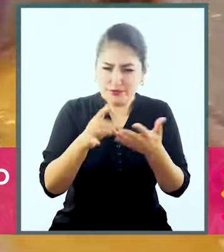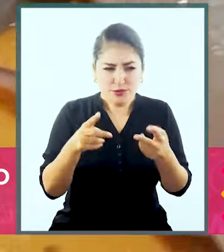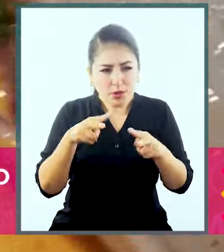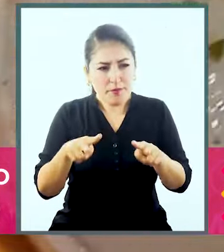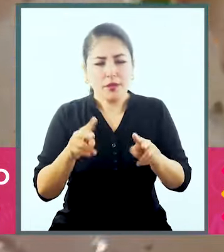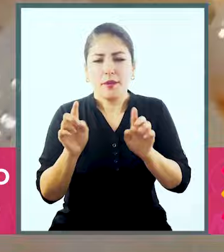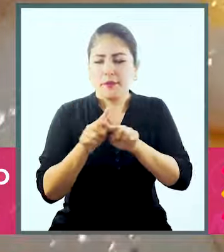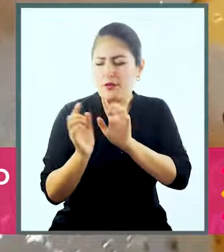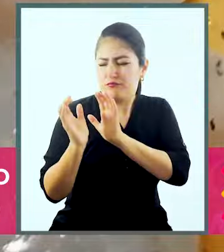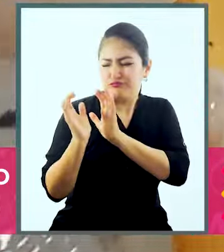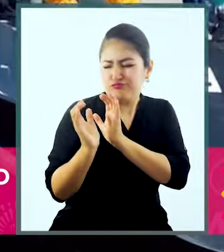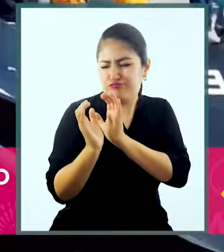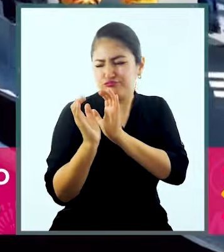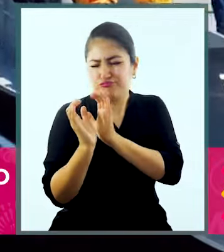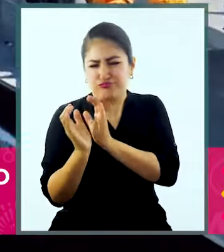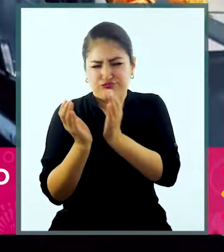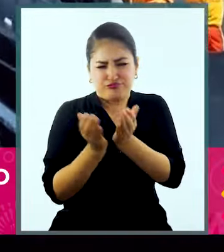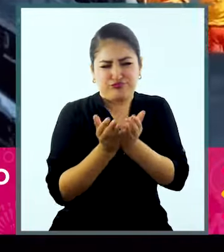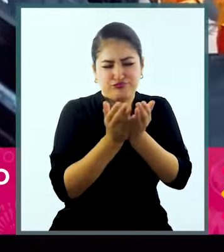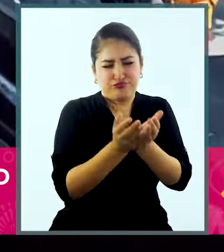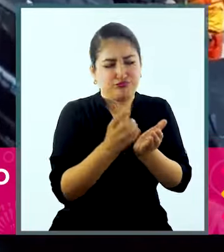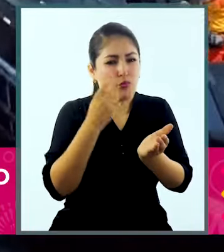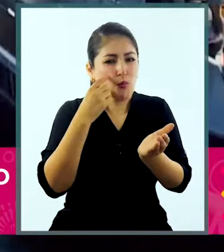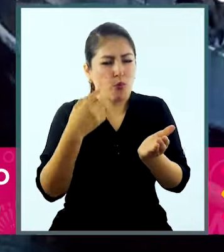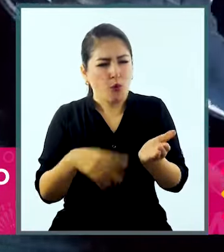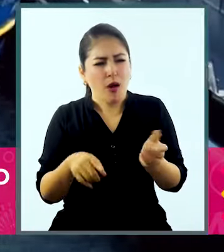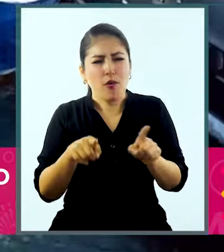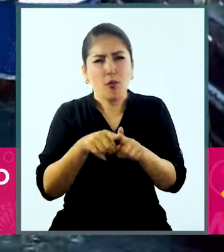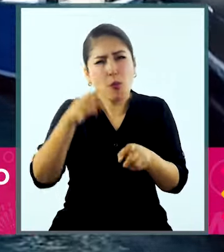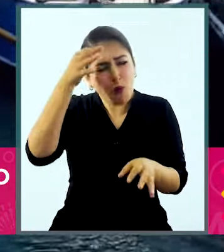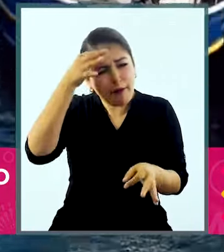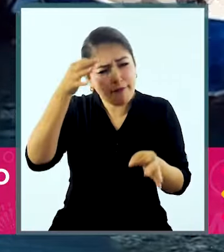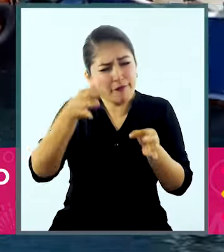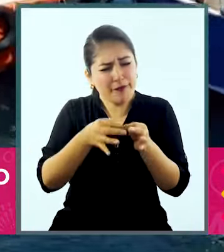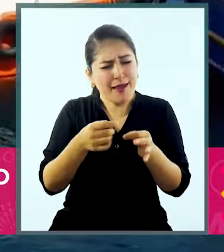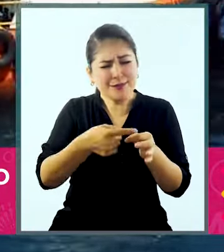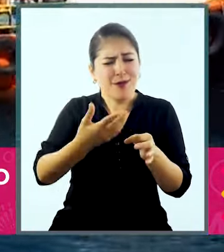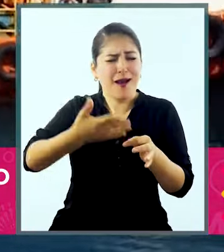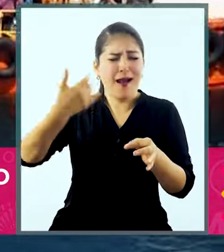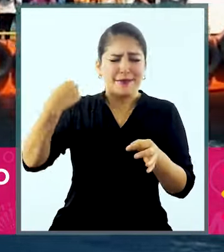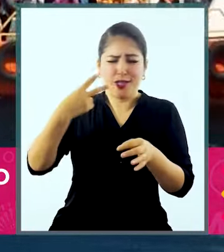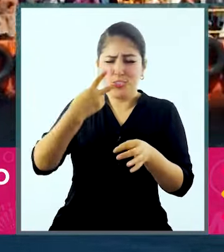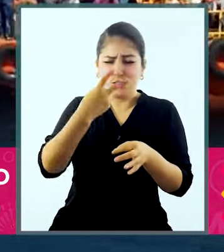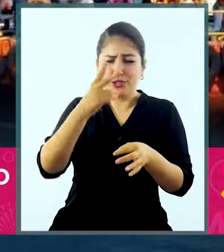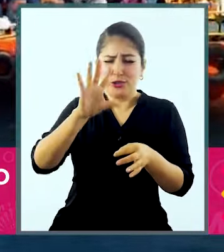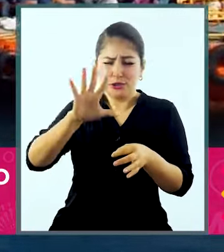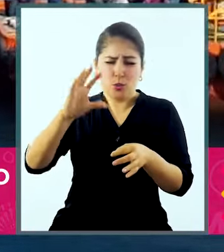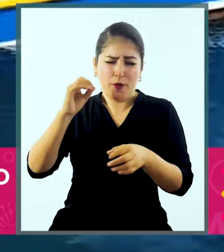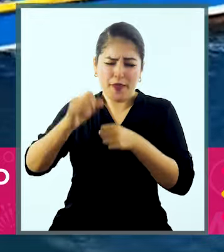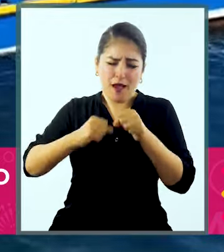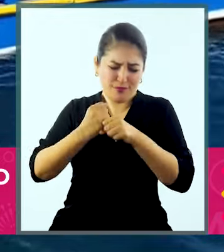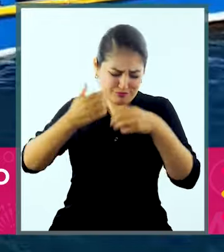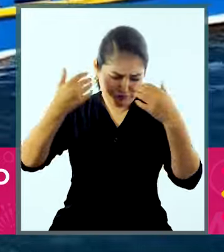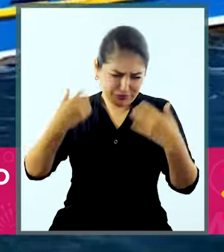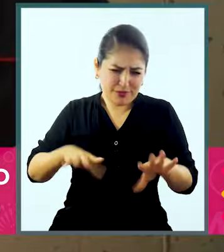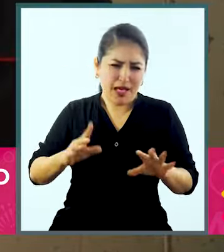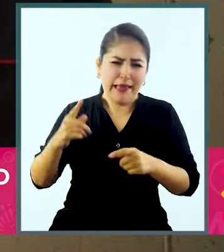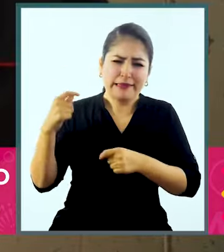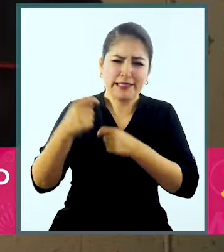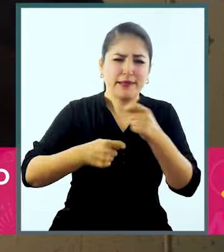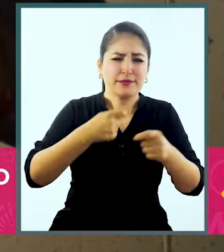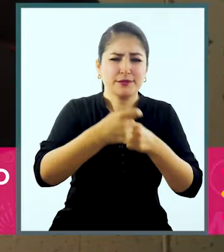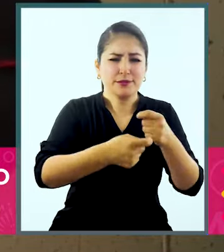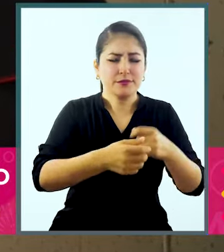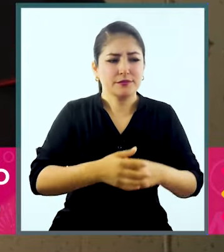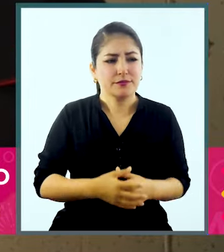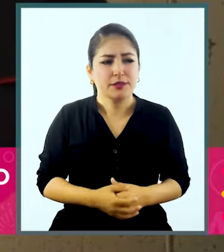participar de nuestra procesión marina, una de las experiencias más lindas de fe y que tiene más de 250 años de práctica, de tradición. Y